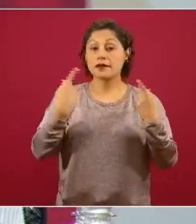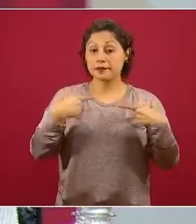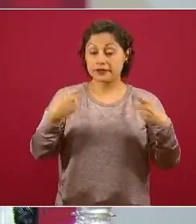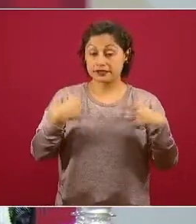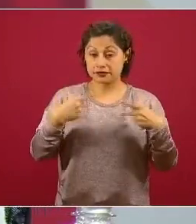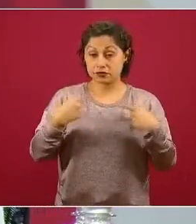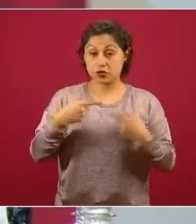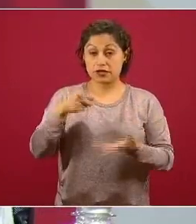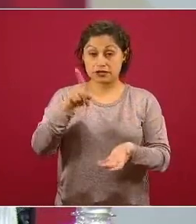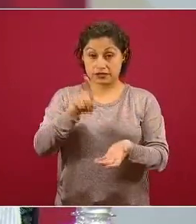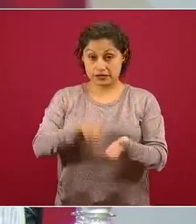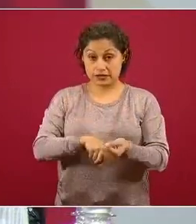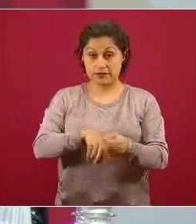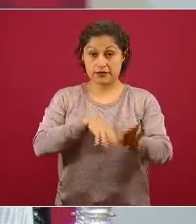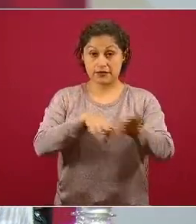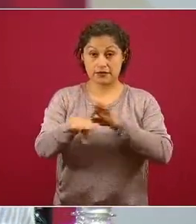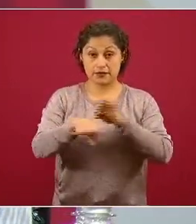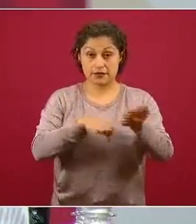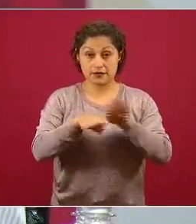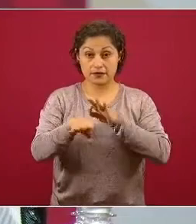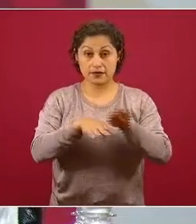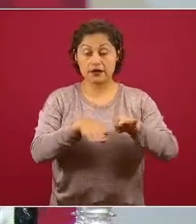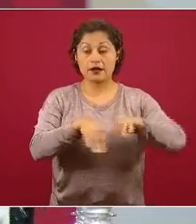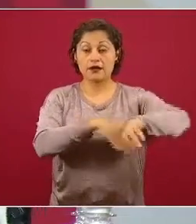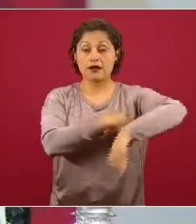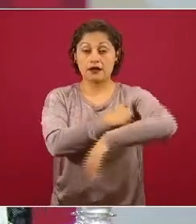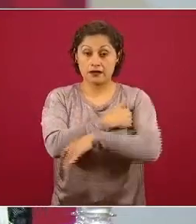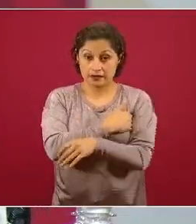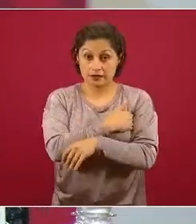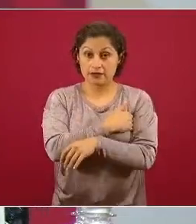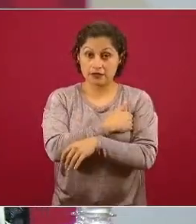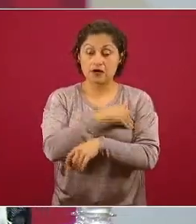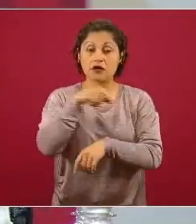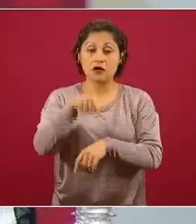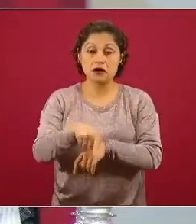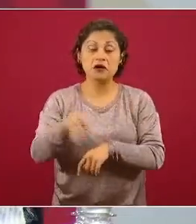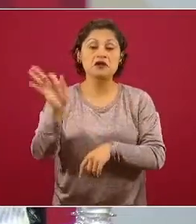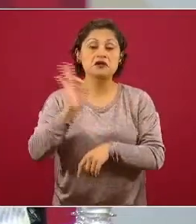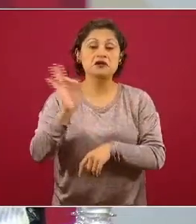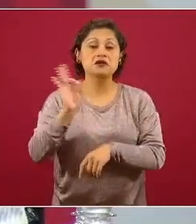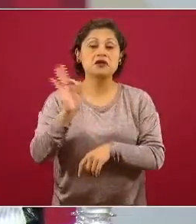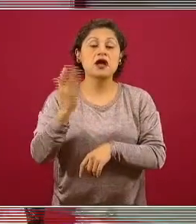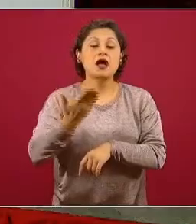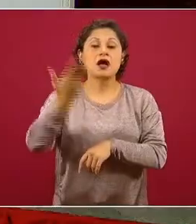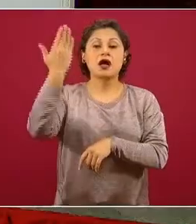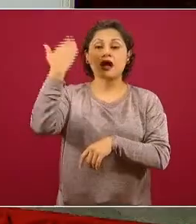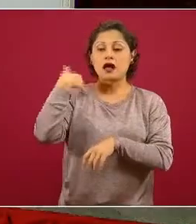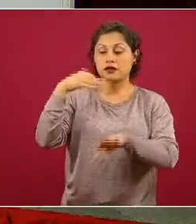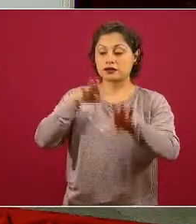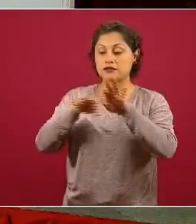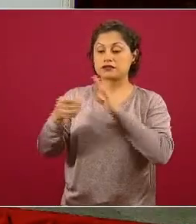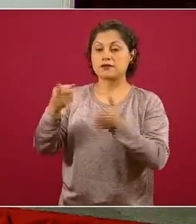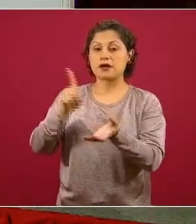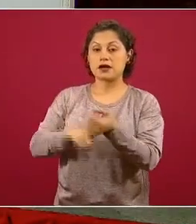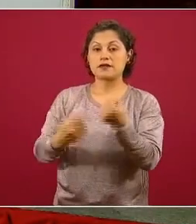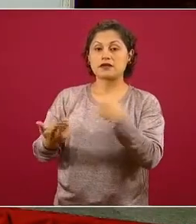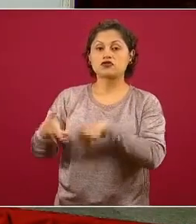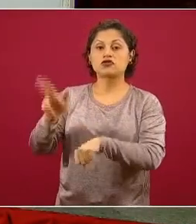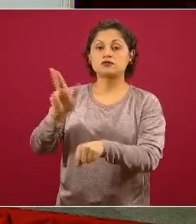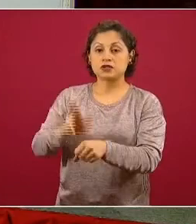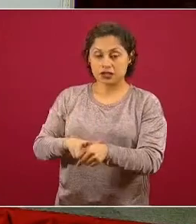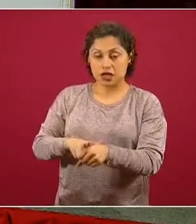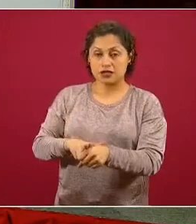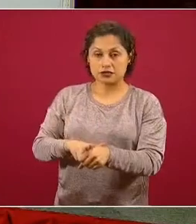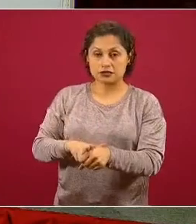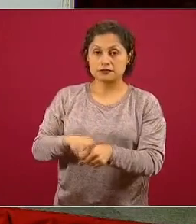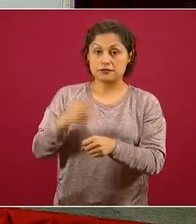haber estado trabajando en áreas COVID como enfermeras en los hospitales. A esos trabajadores sí se